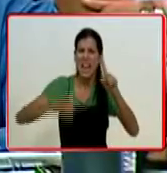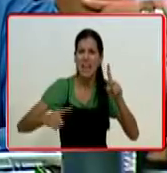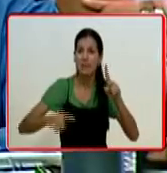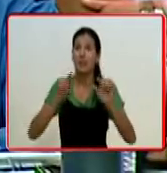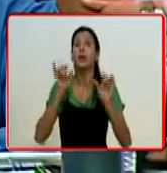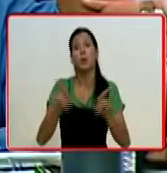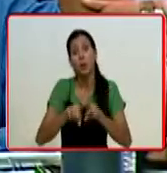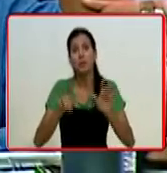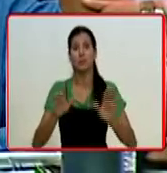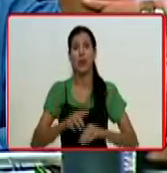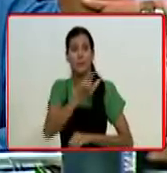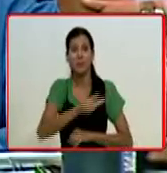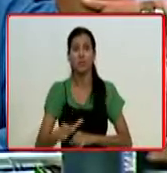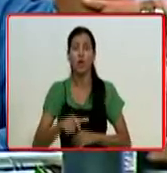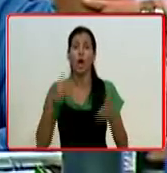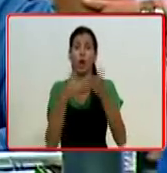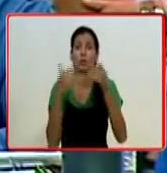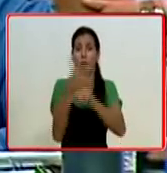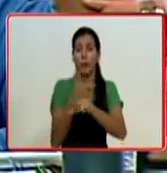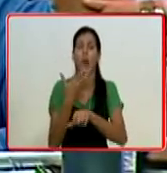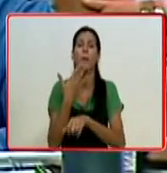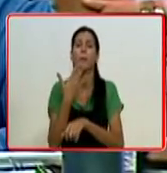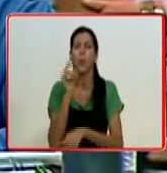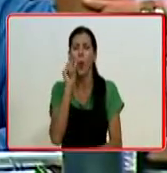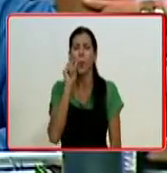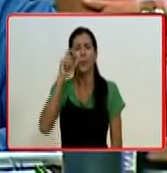Fíjense el ejemplo del muchacho Snowden.